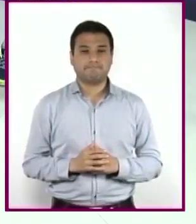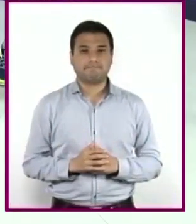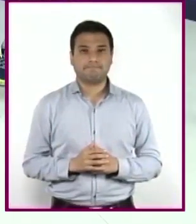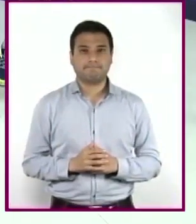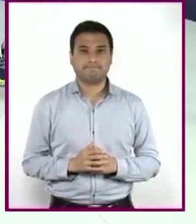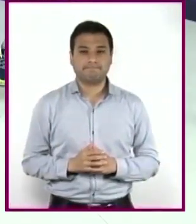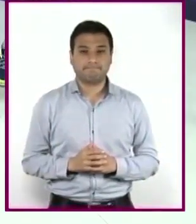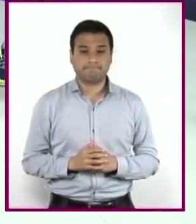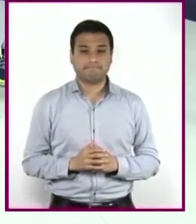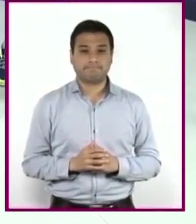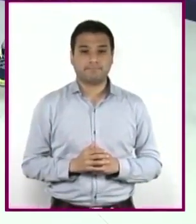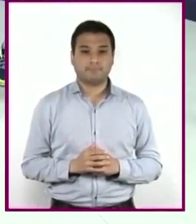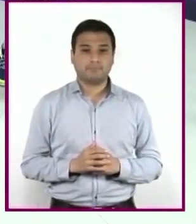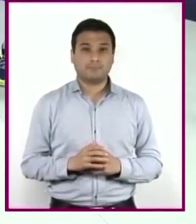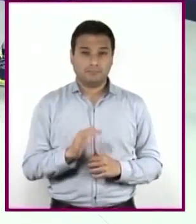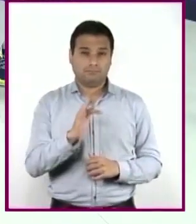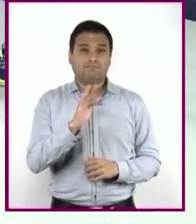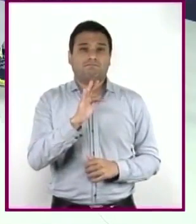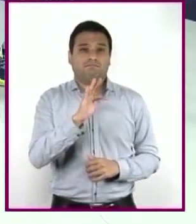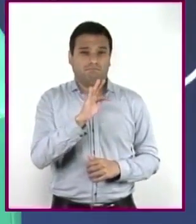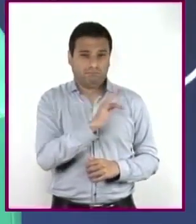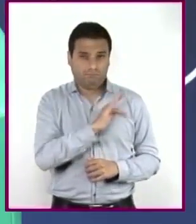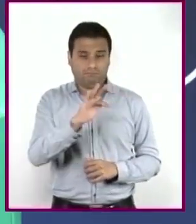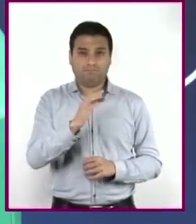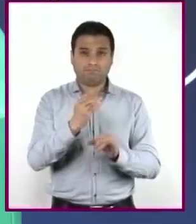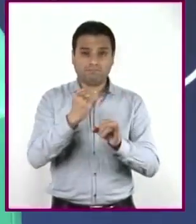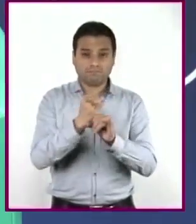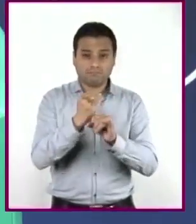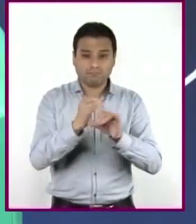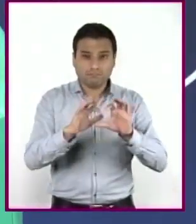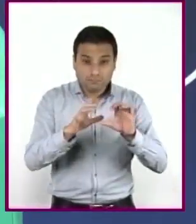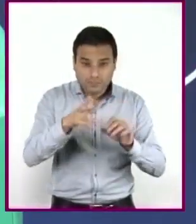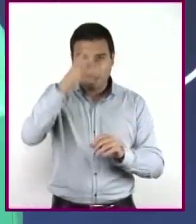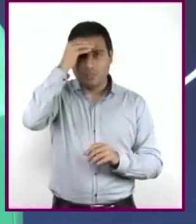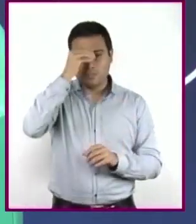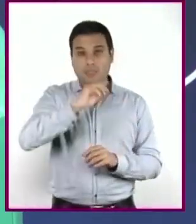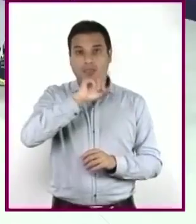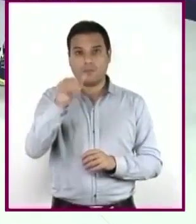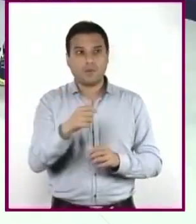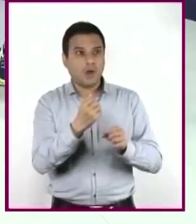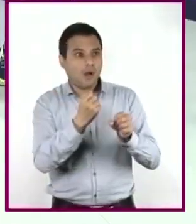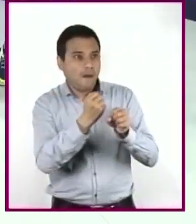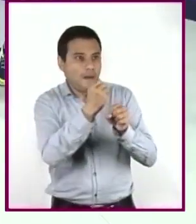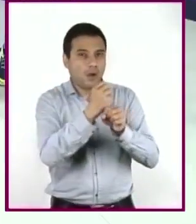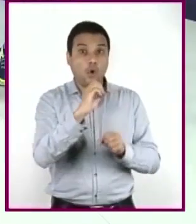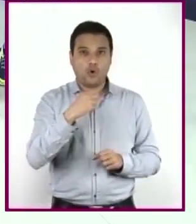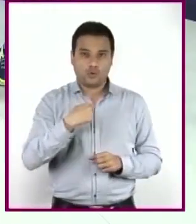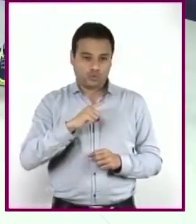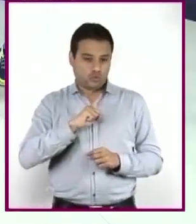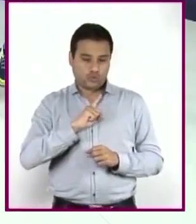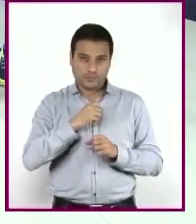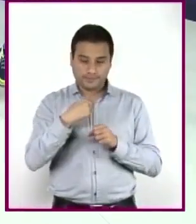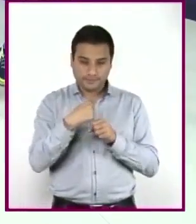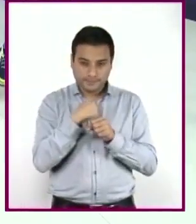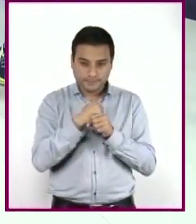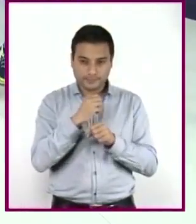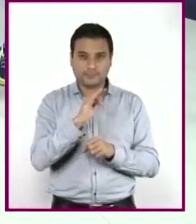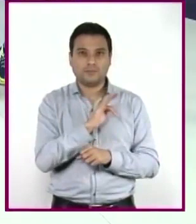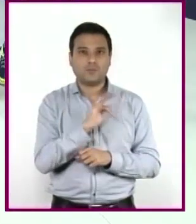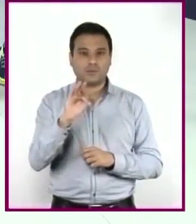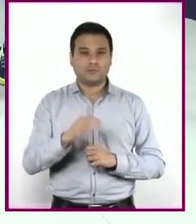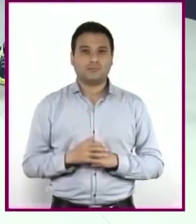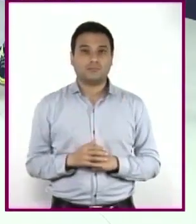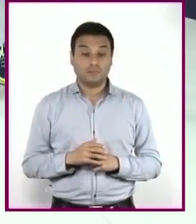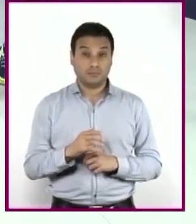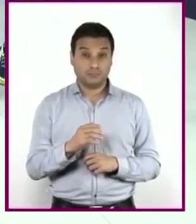sea, puede ser agrediendo a los demás o agrediéndote a ti mismo, haciéndote daño. ¿Creen que nos